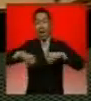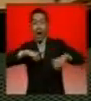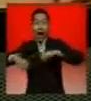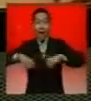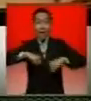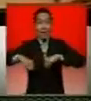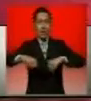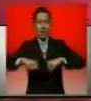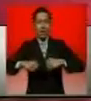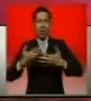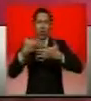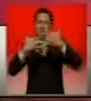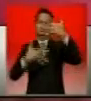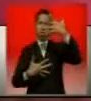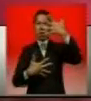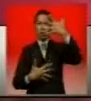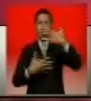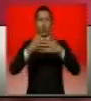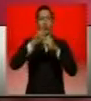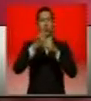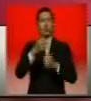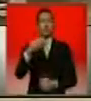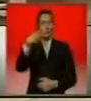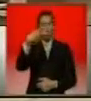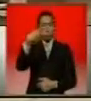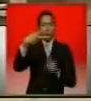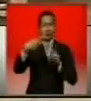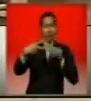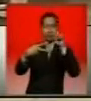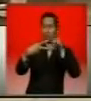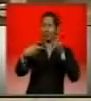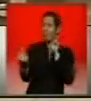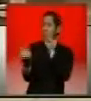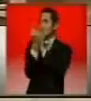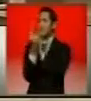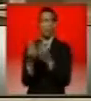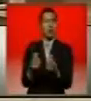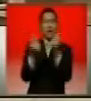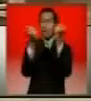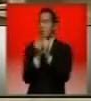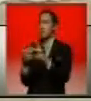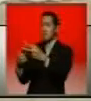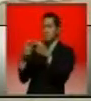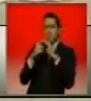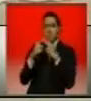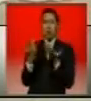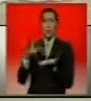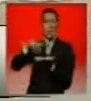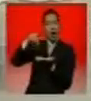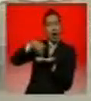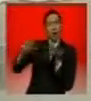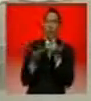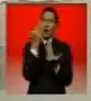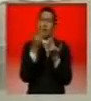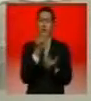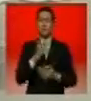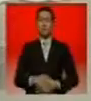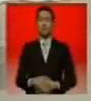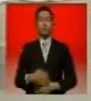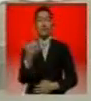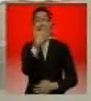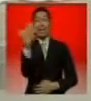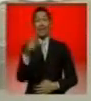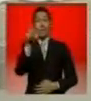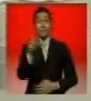puedan obtener los préstamos en poco tiempo, a bajas tasas de interés y con facilidades de pago. De momento, 500 propietarios de locales comerciales